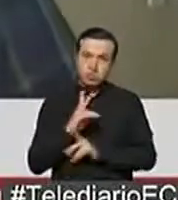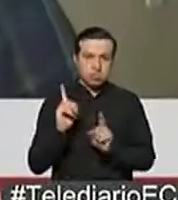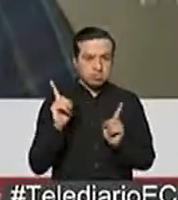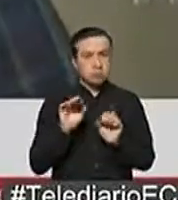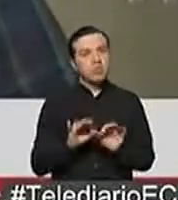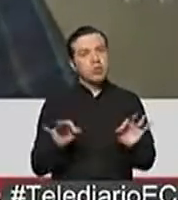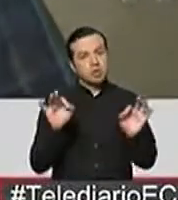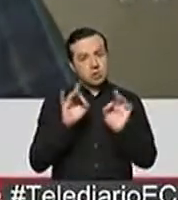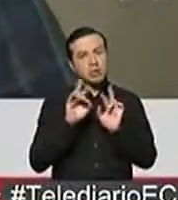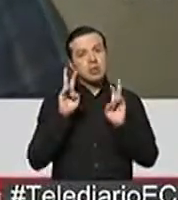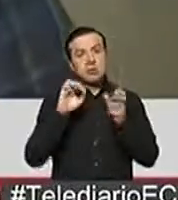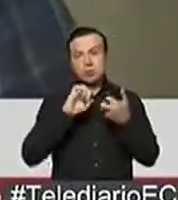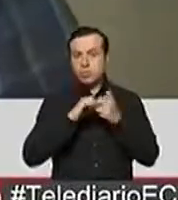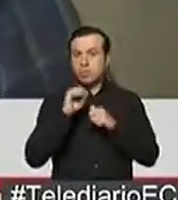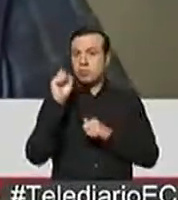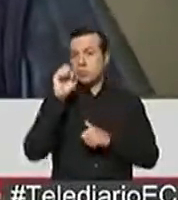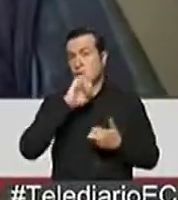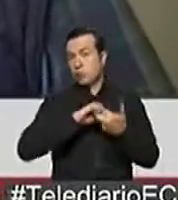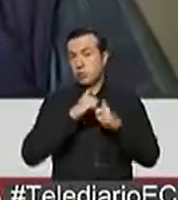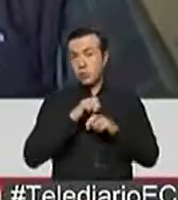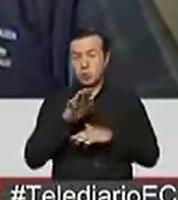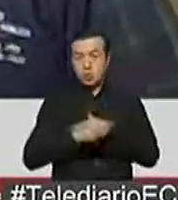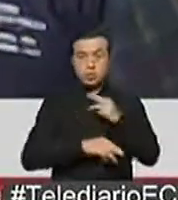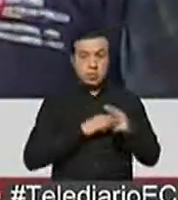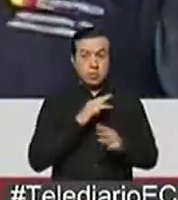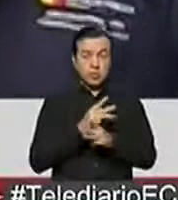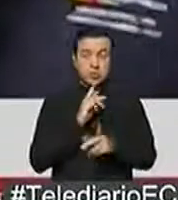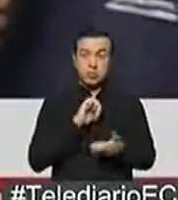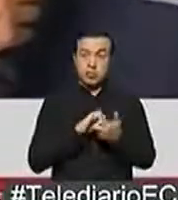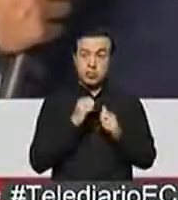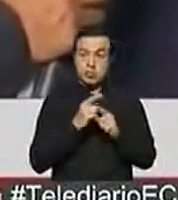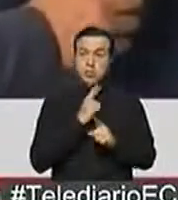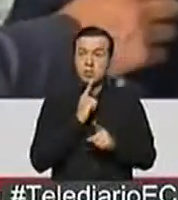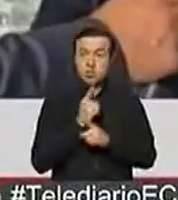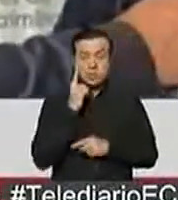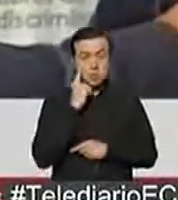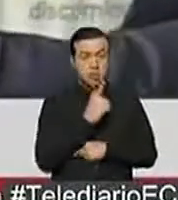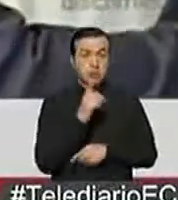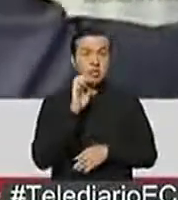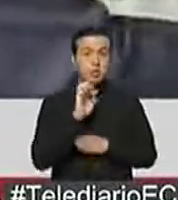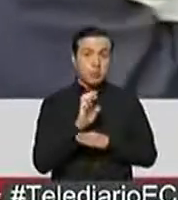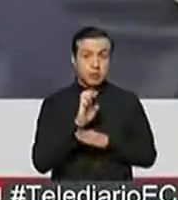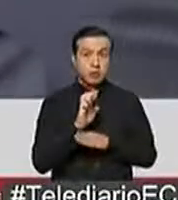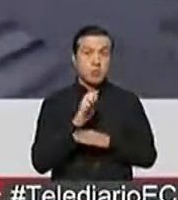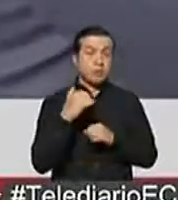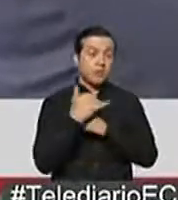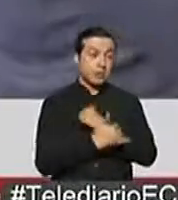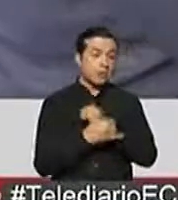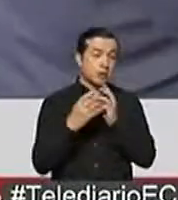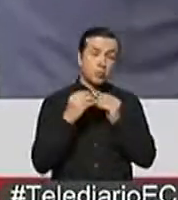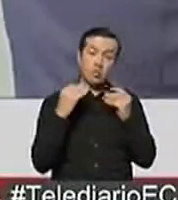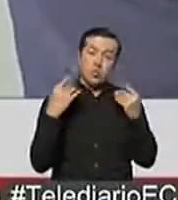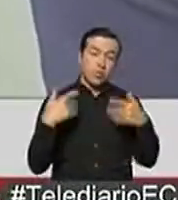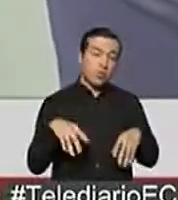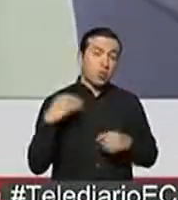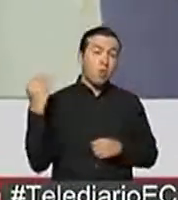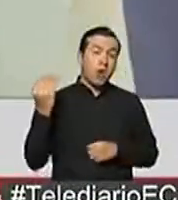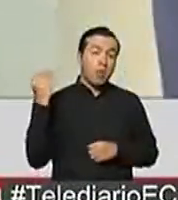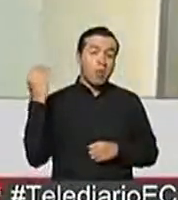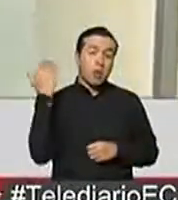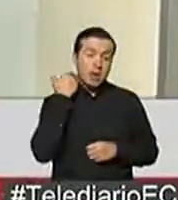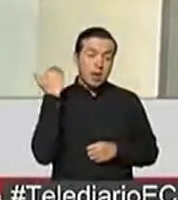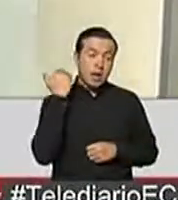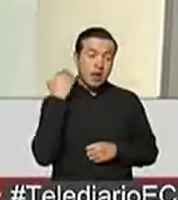ya que es una problemática a nivel mundial, y como usted mencionó, Ecuador está dentro de los rangos donde el embarazo en